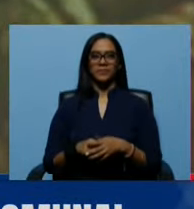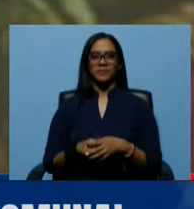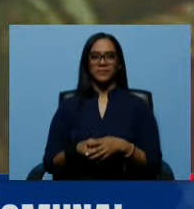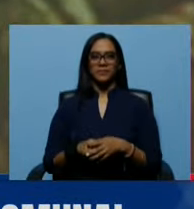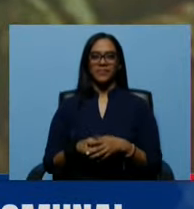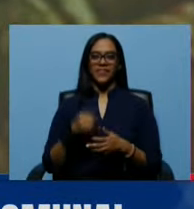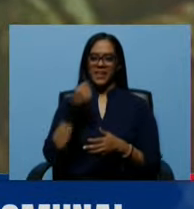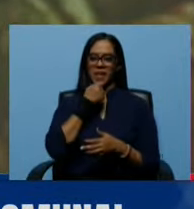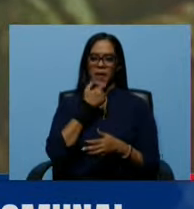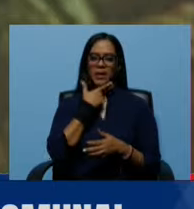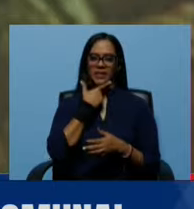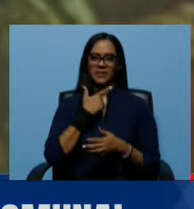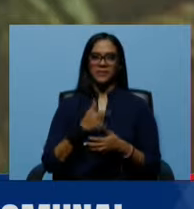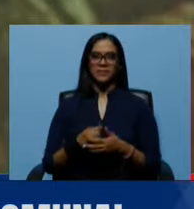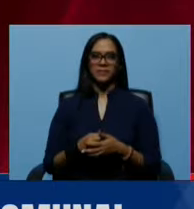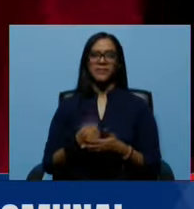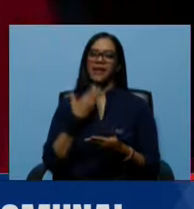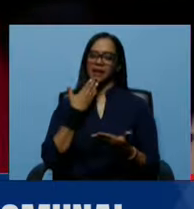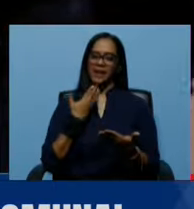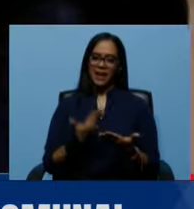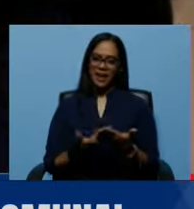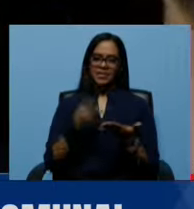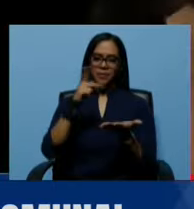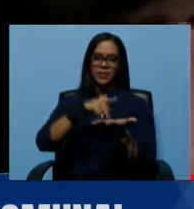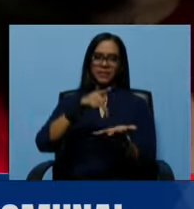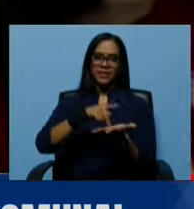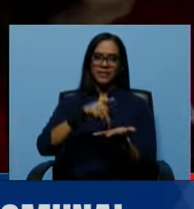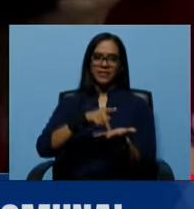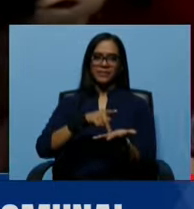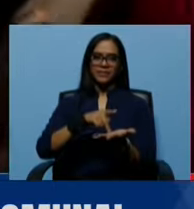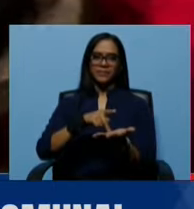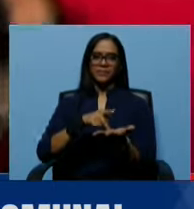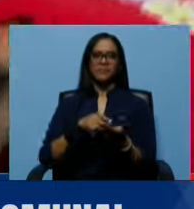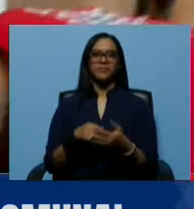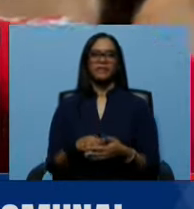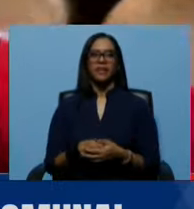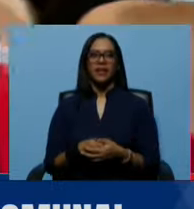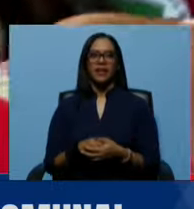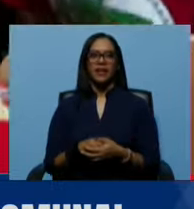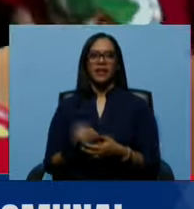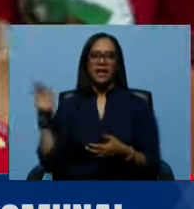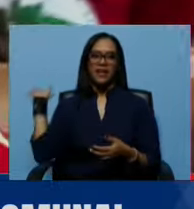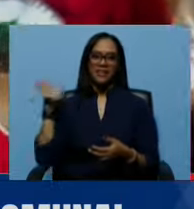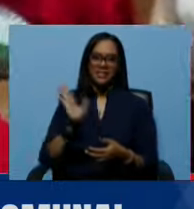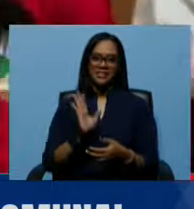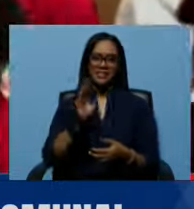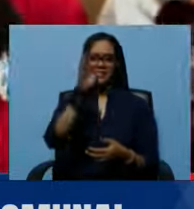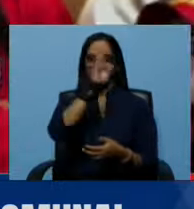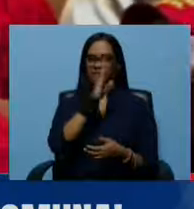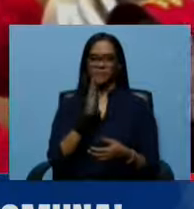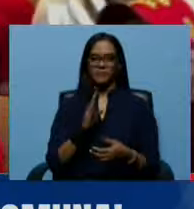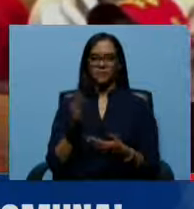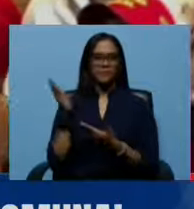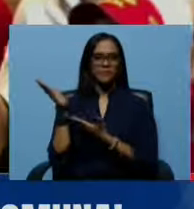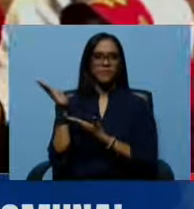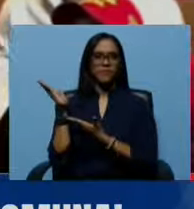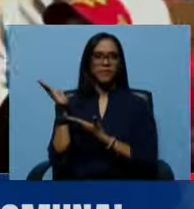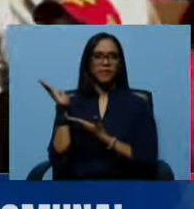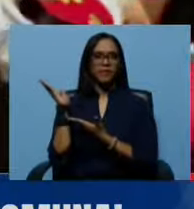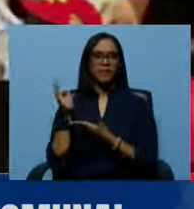¡Qué bello! Gracias por estar aquí. A Denir de Oliveira Sosa, bienvenido,